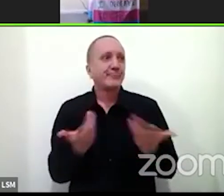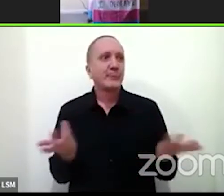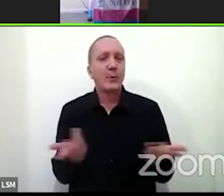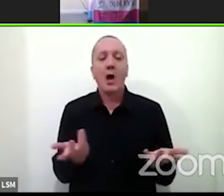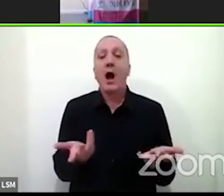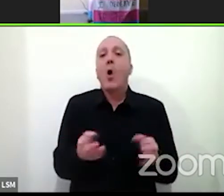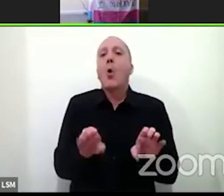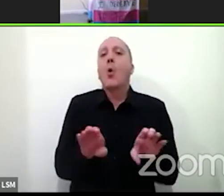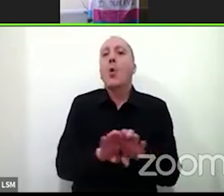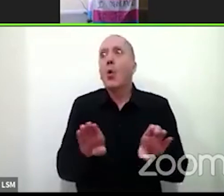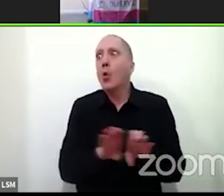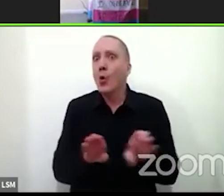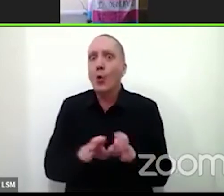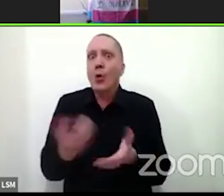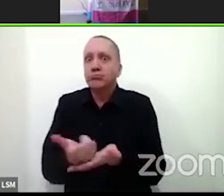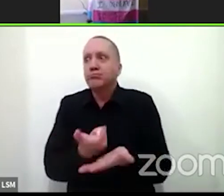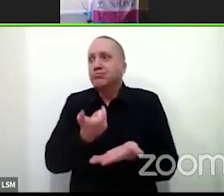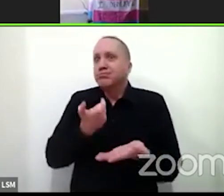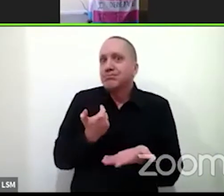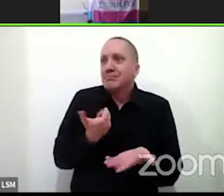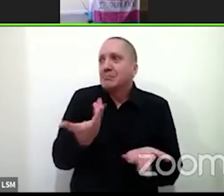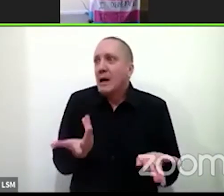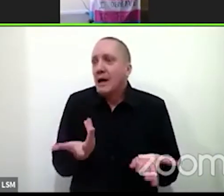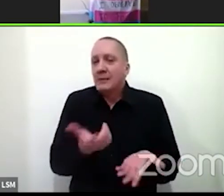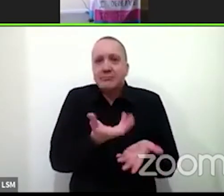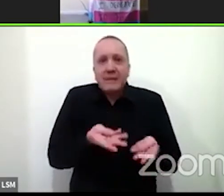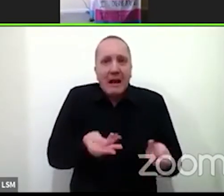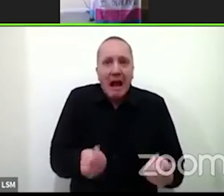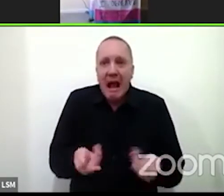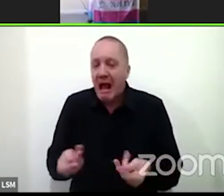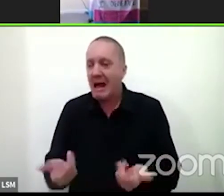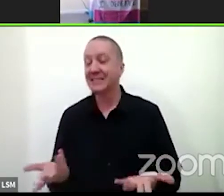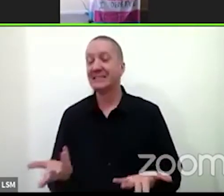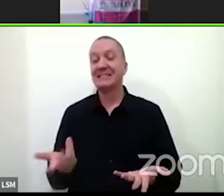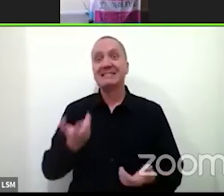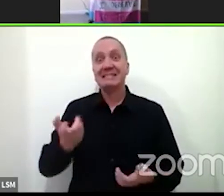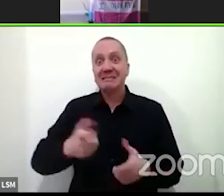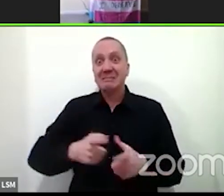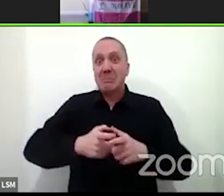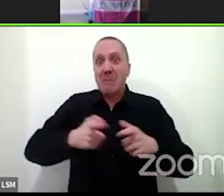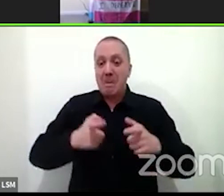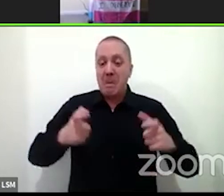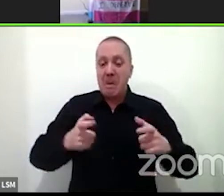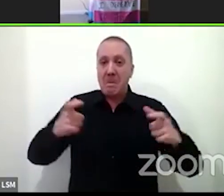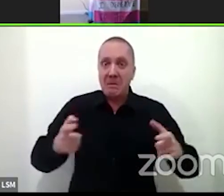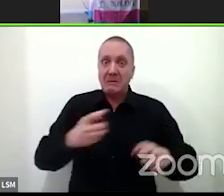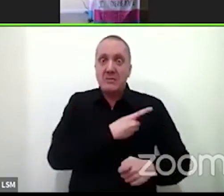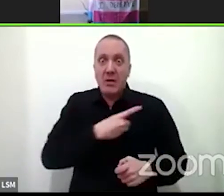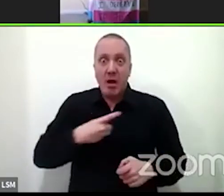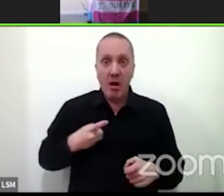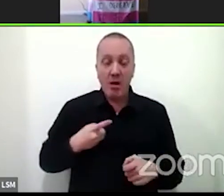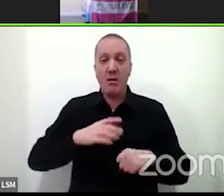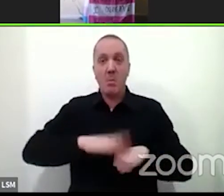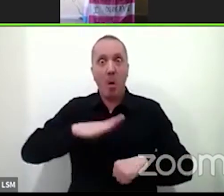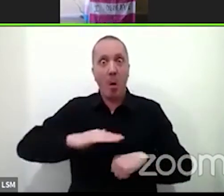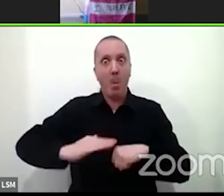cubrir sus gastos. Por lo tanto, se les acumuló el pago de sus